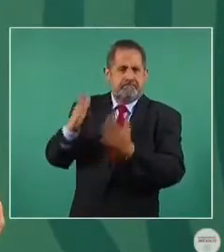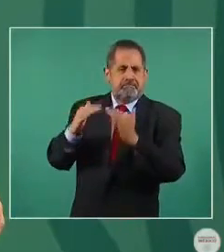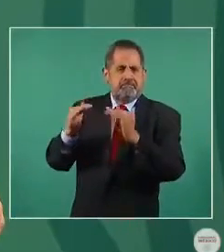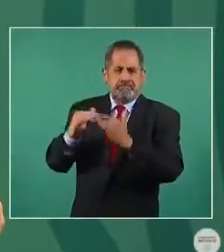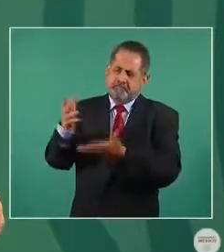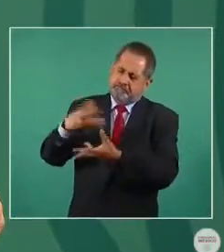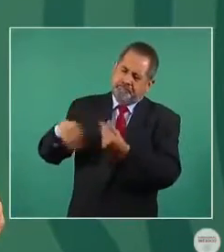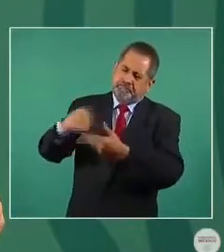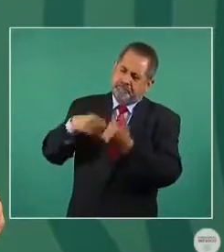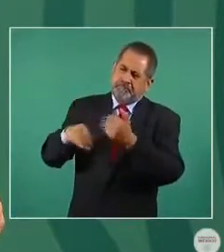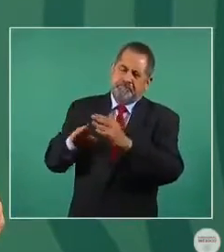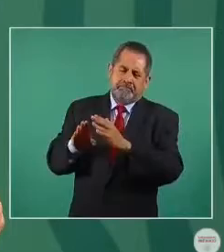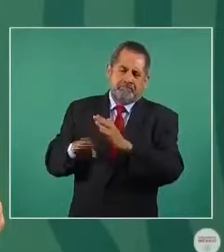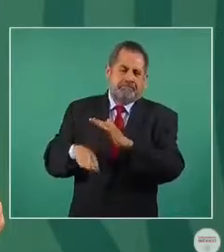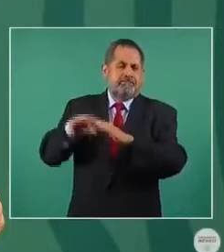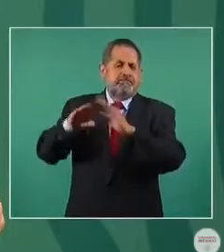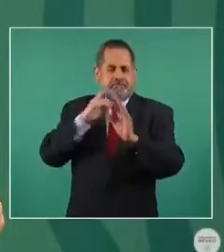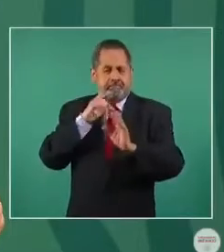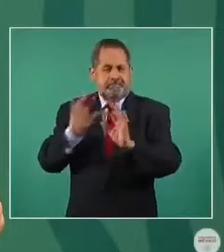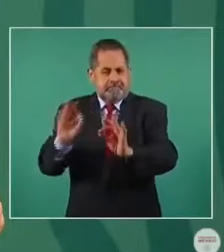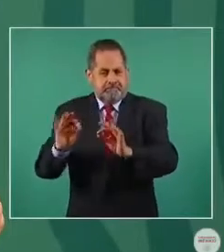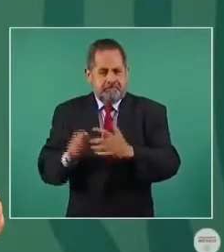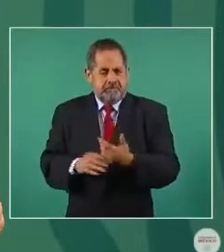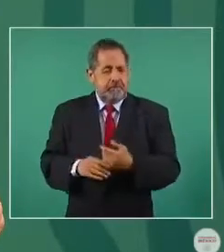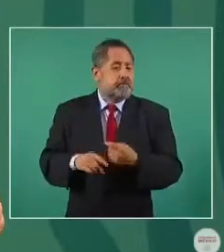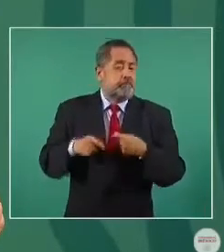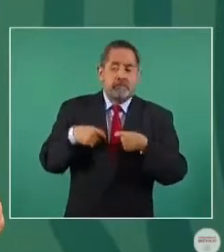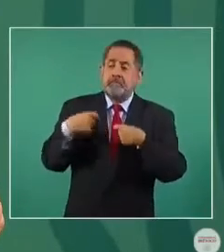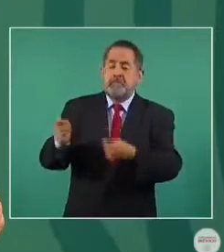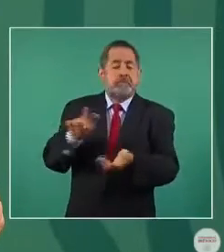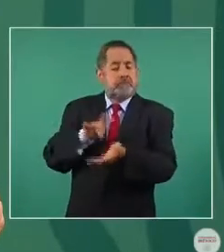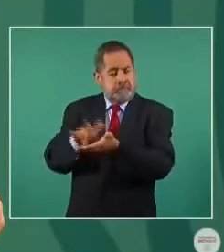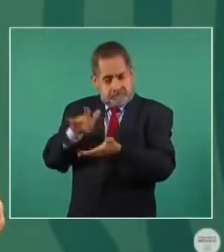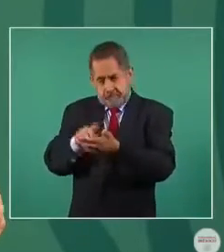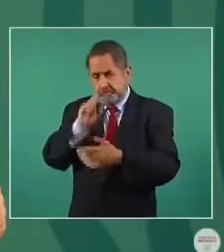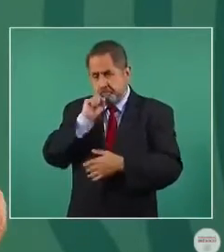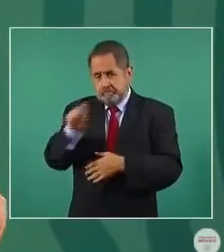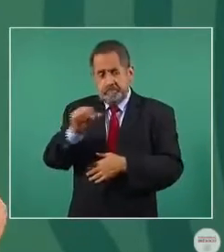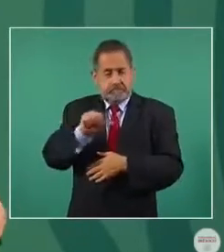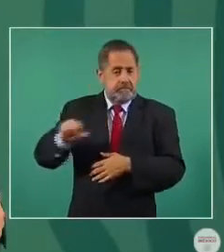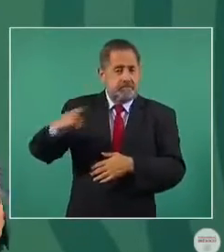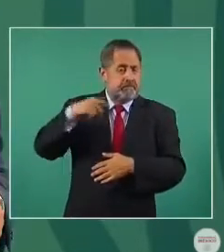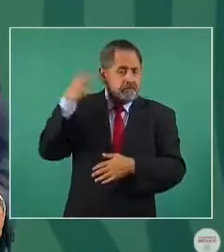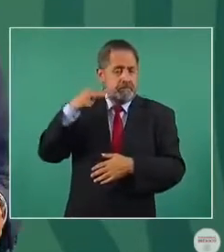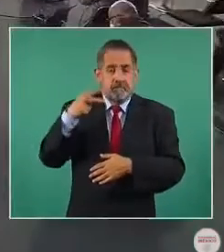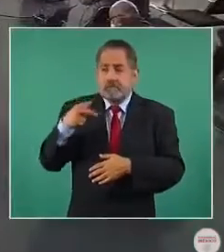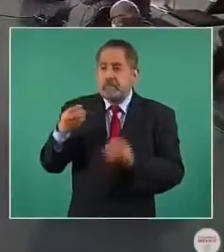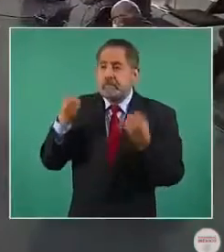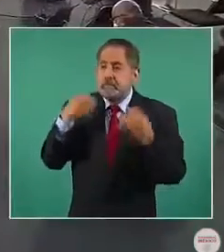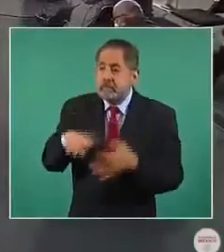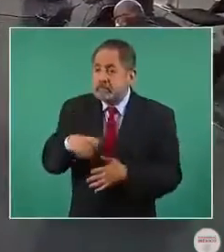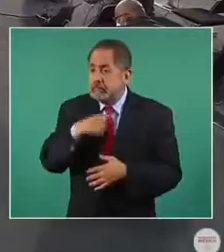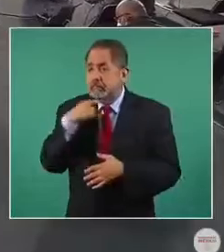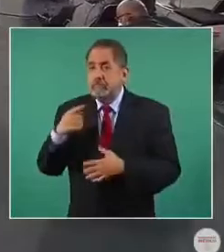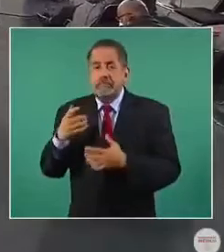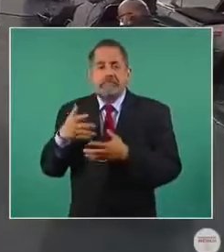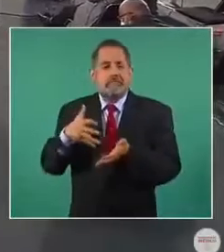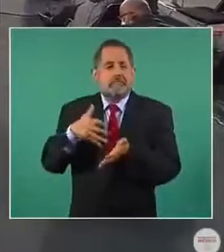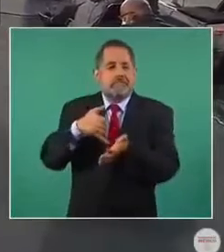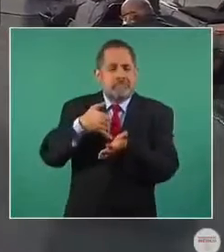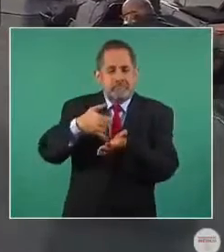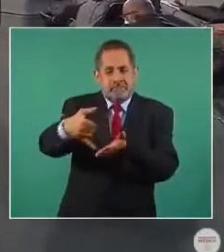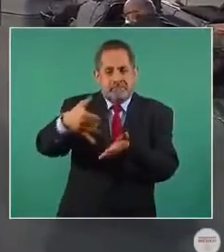sus viviendas, y se va a entregar también un apoyo a los que perdieron sus